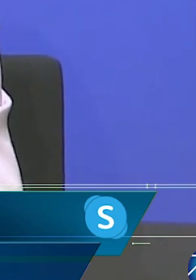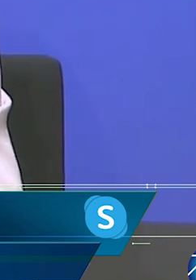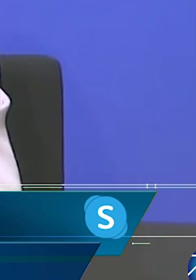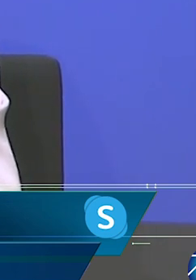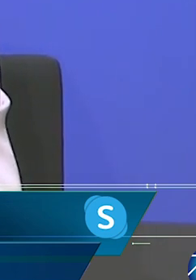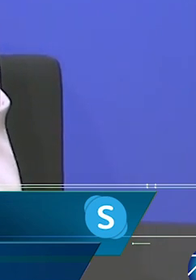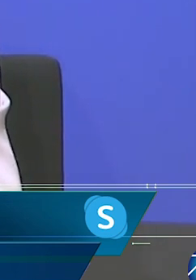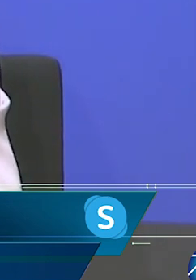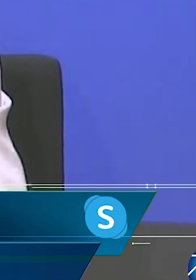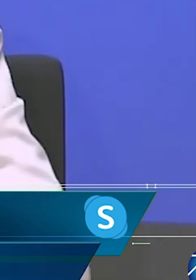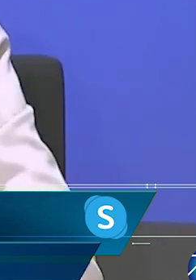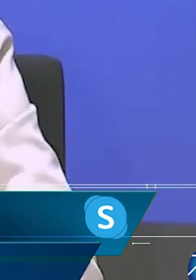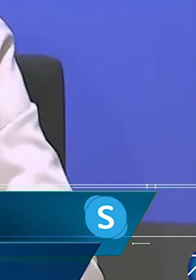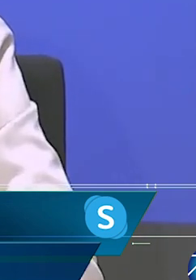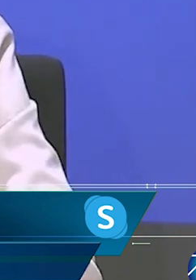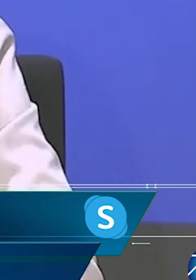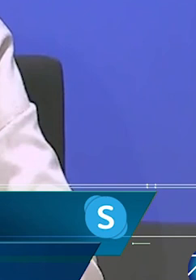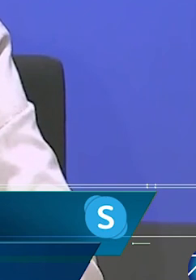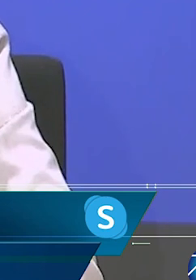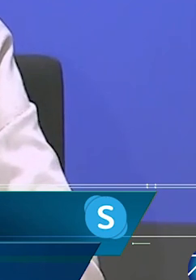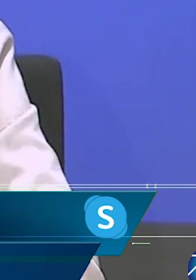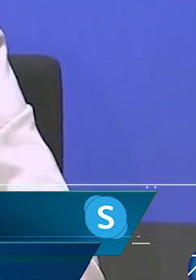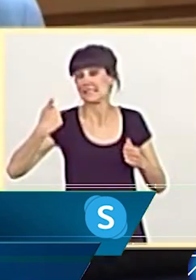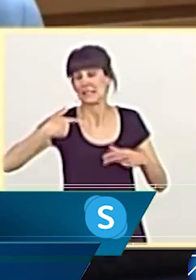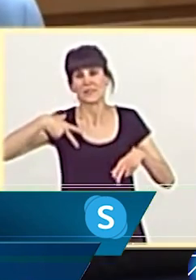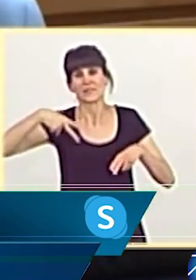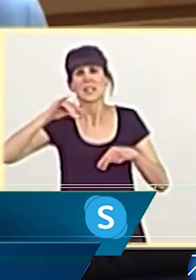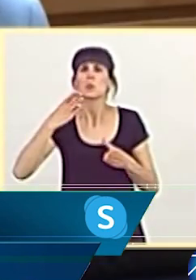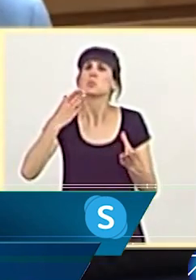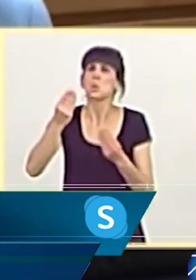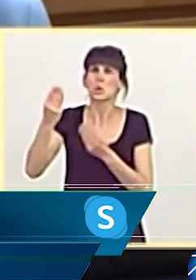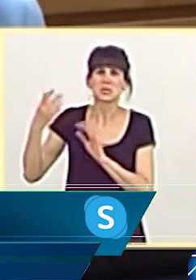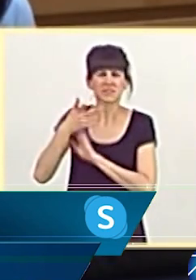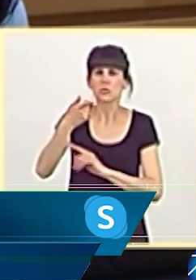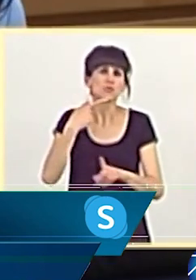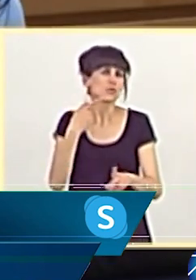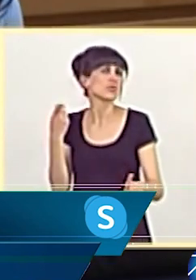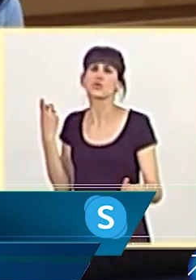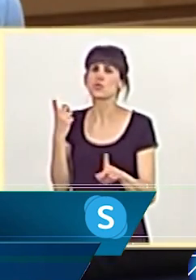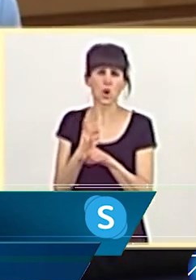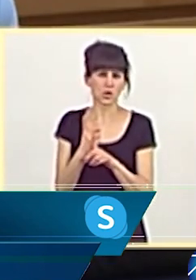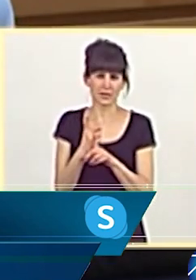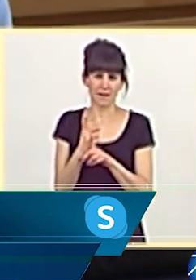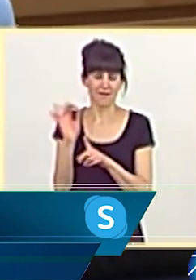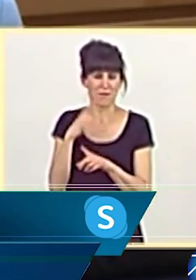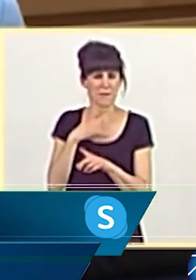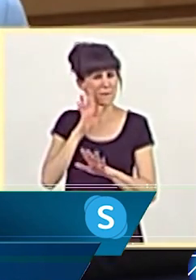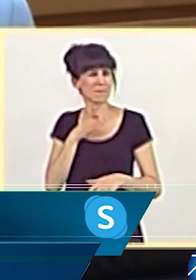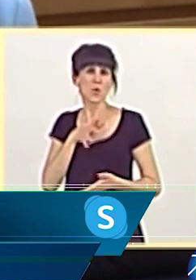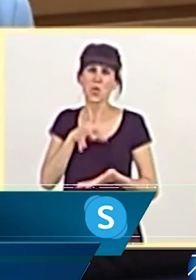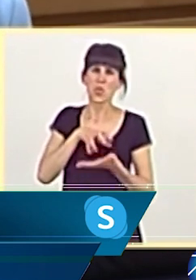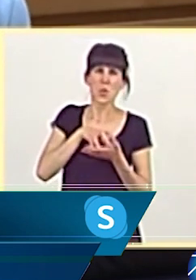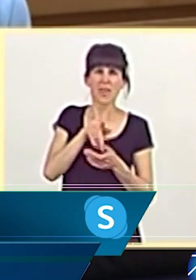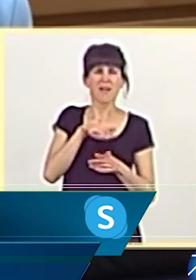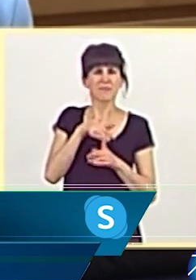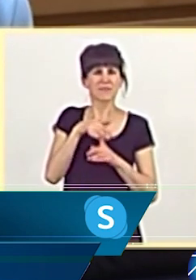las tomó durante varios meses, cuando la incidencia era mucho peor y dejó hacer a las comunidades. En fin, pues sigo echando